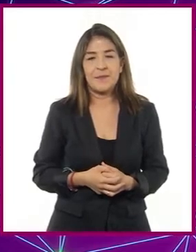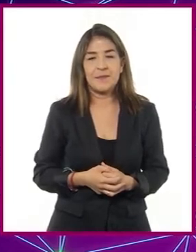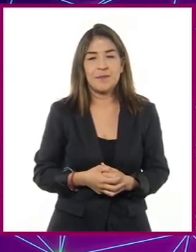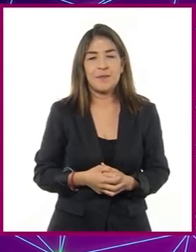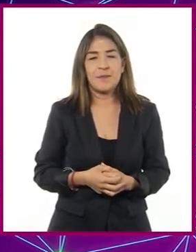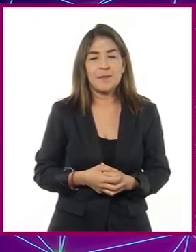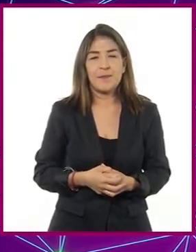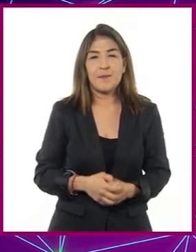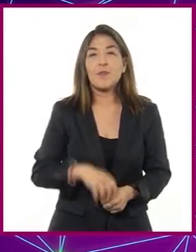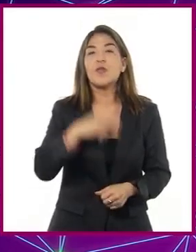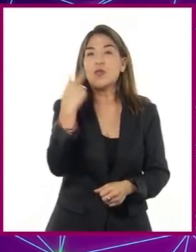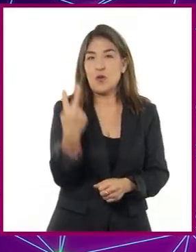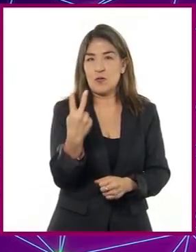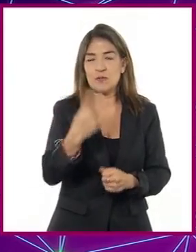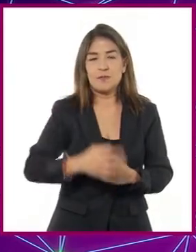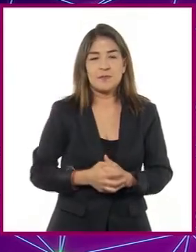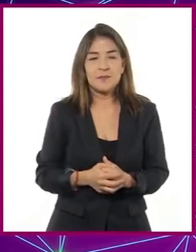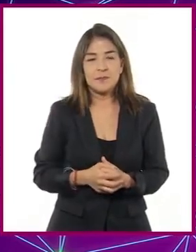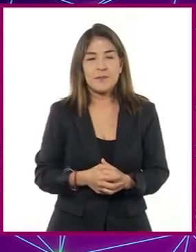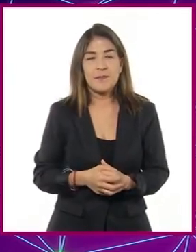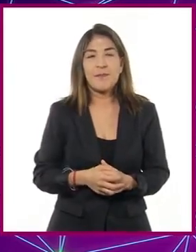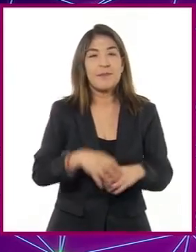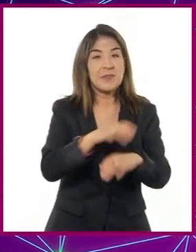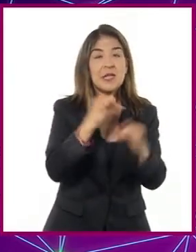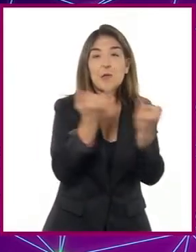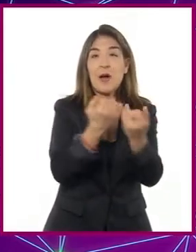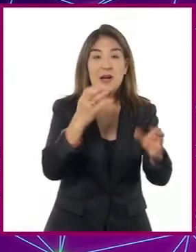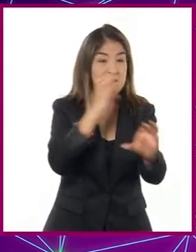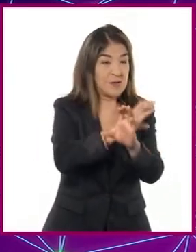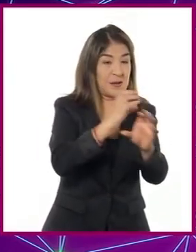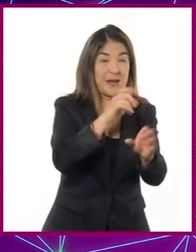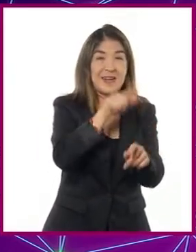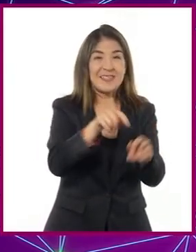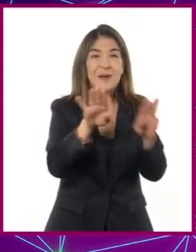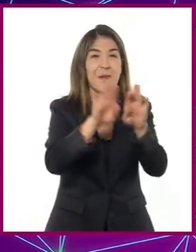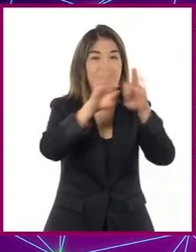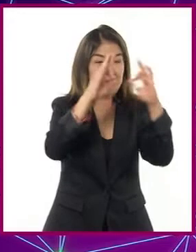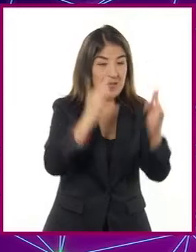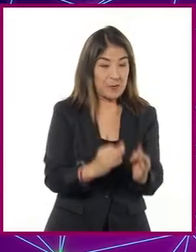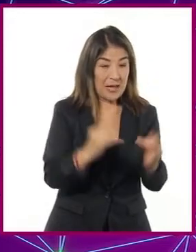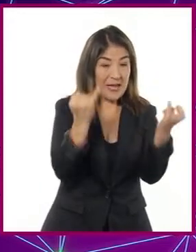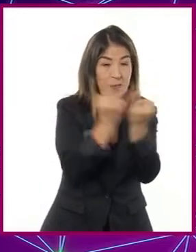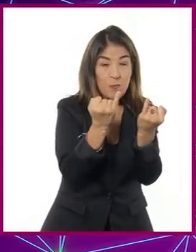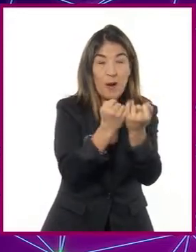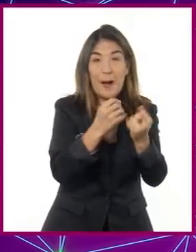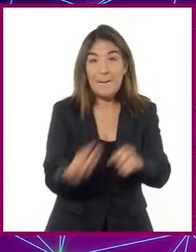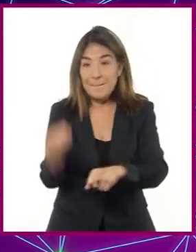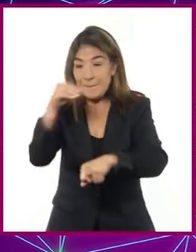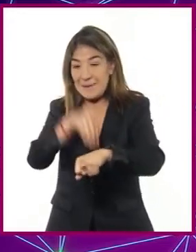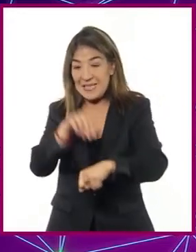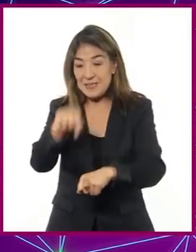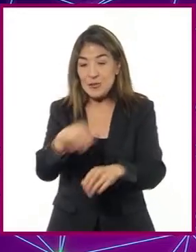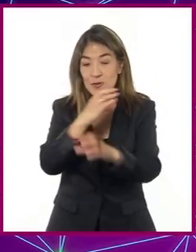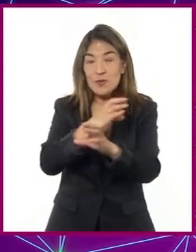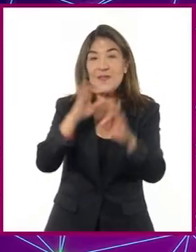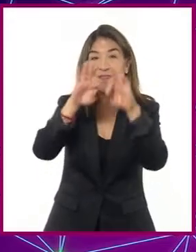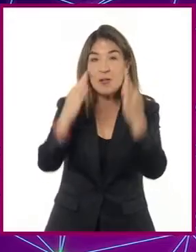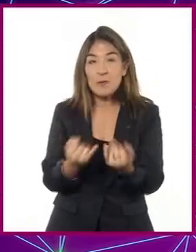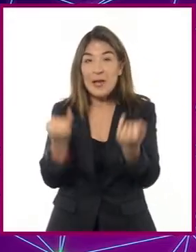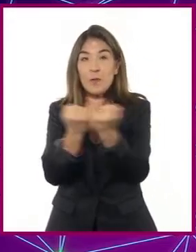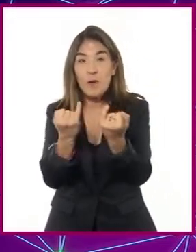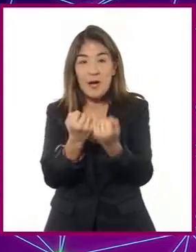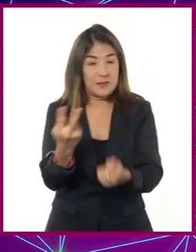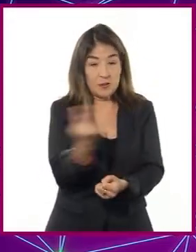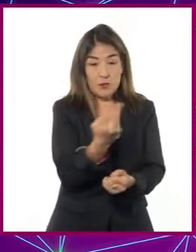Noción 2. Si a cosas iguales se agregan cosas iguales, los totales